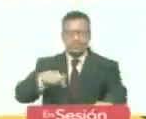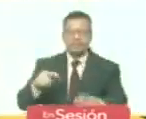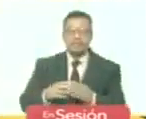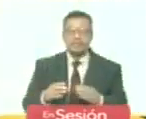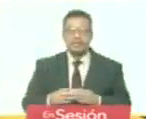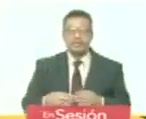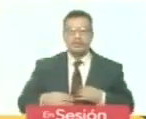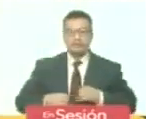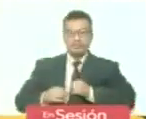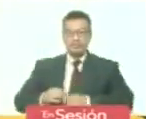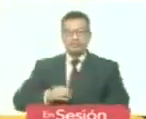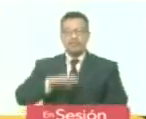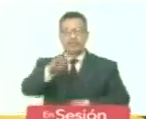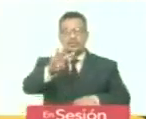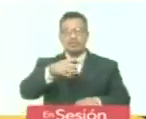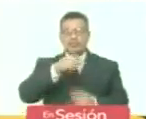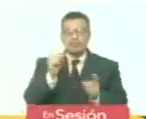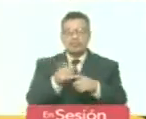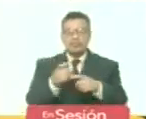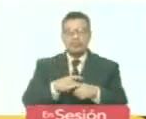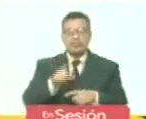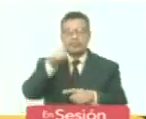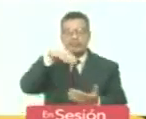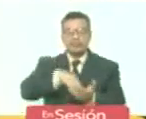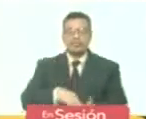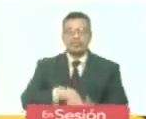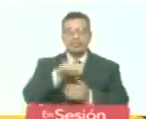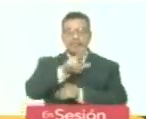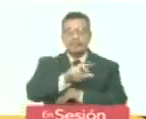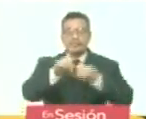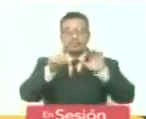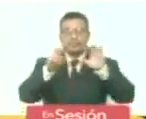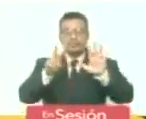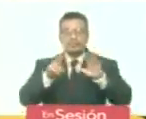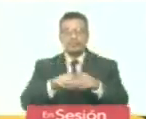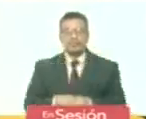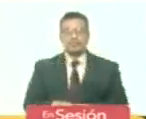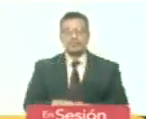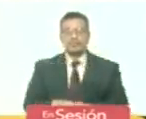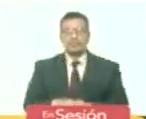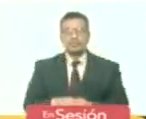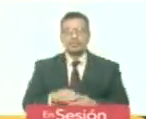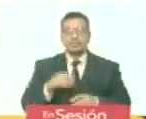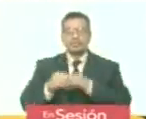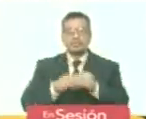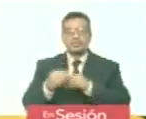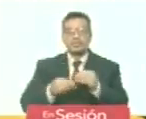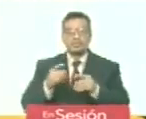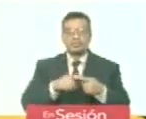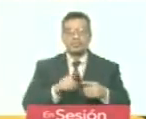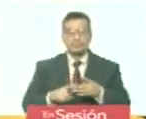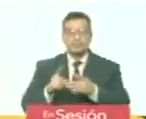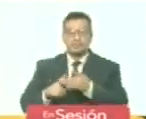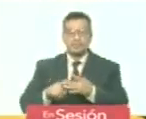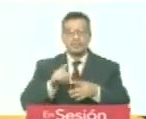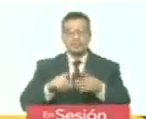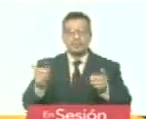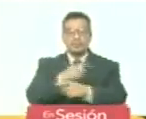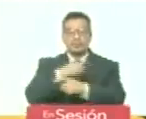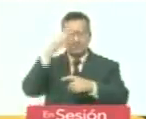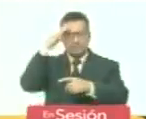4 de agosto de 1937, se fundó la Guardia